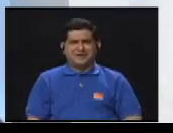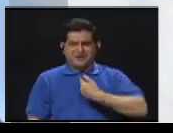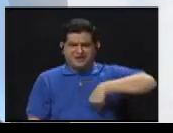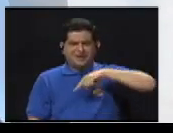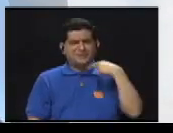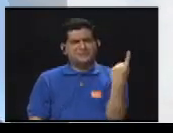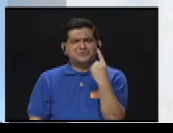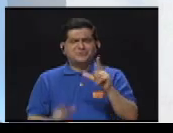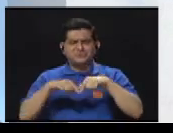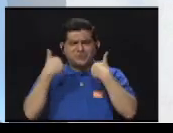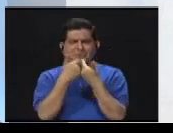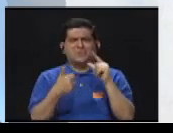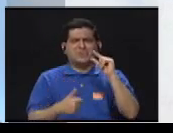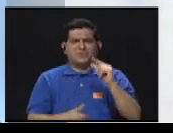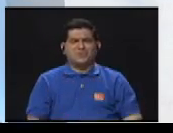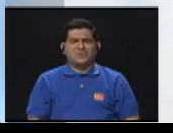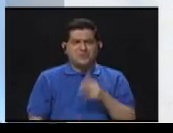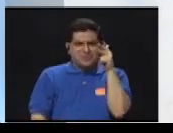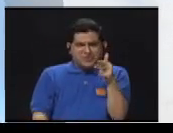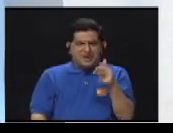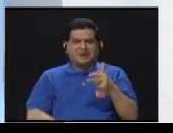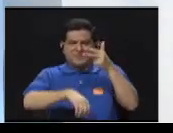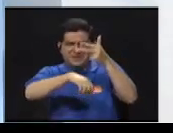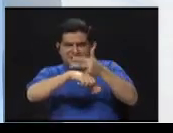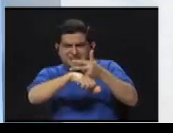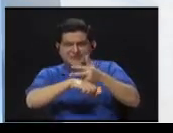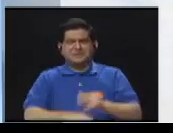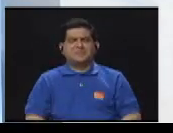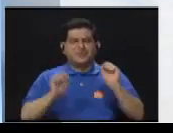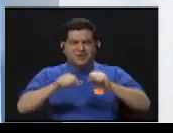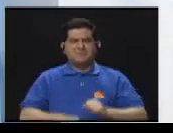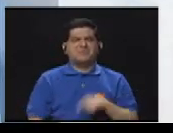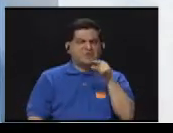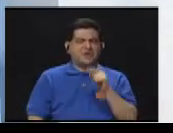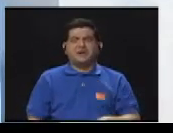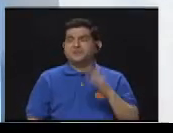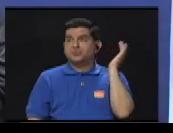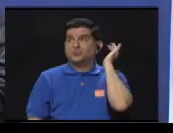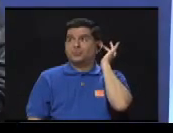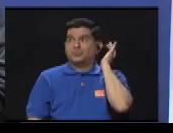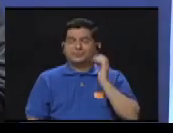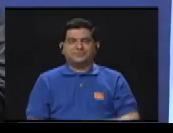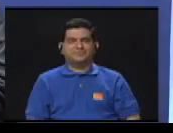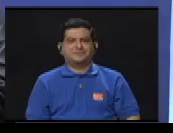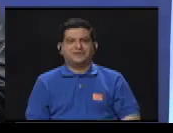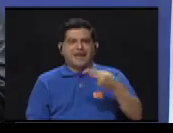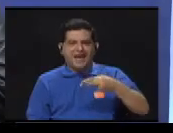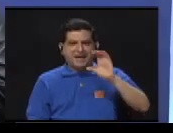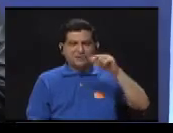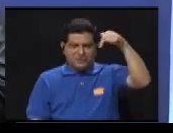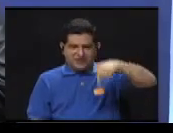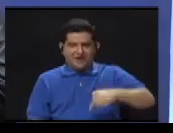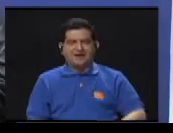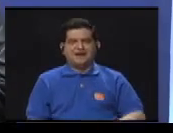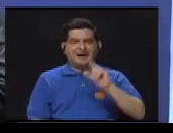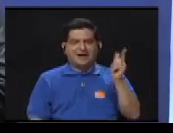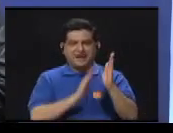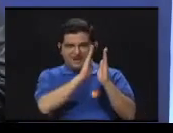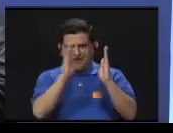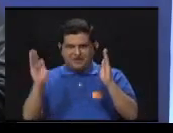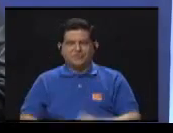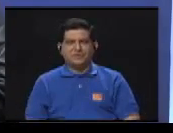con cámaras pequeñitas y trípodes, podíamos disimularlo bastante. Héctor Calderón está con nosotros el lunes